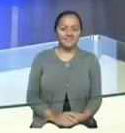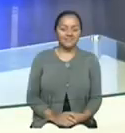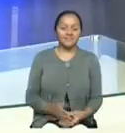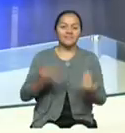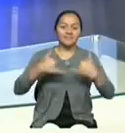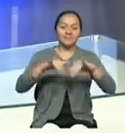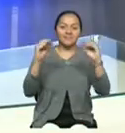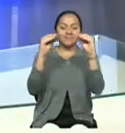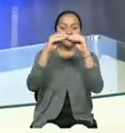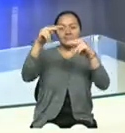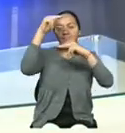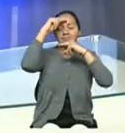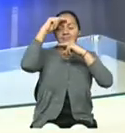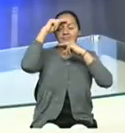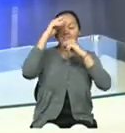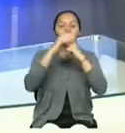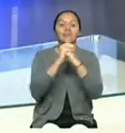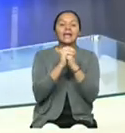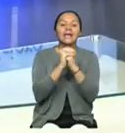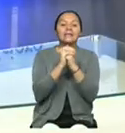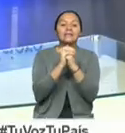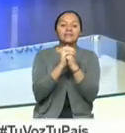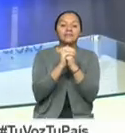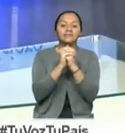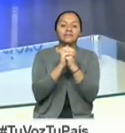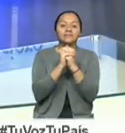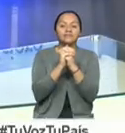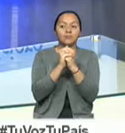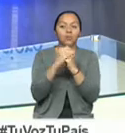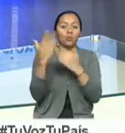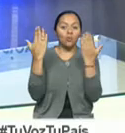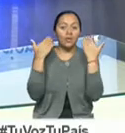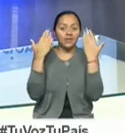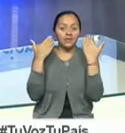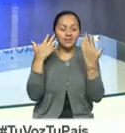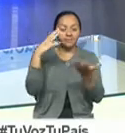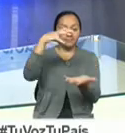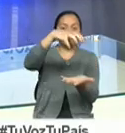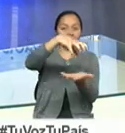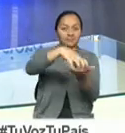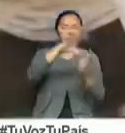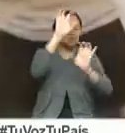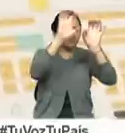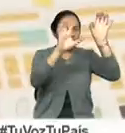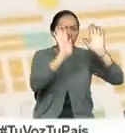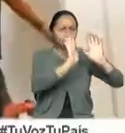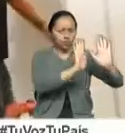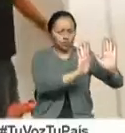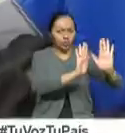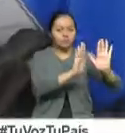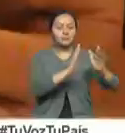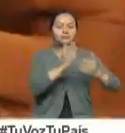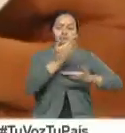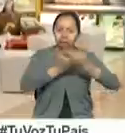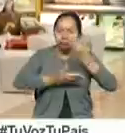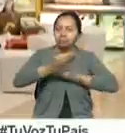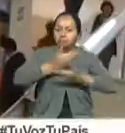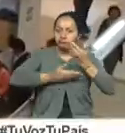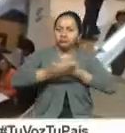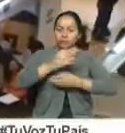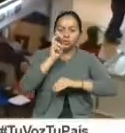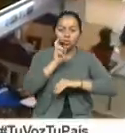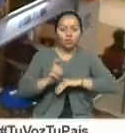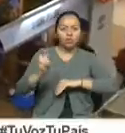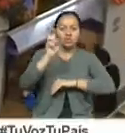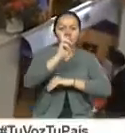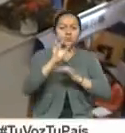Continuamos con más información. En el Centro de Convenciones de Guayaquil se realiza uno de los eventos comerciales y turísticos más importantes de